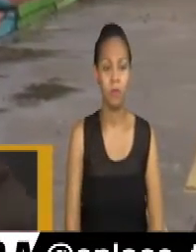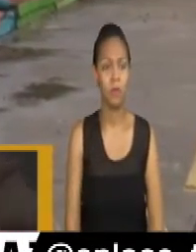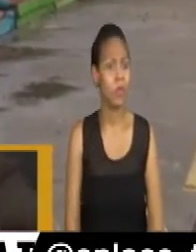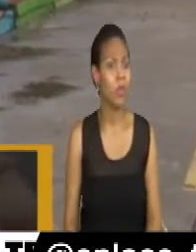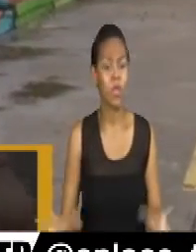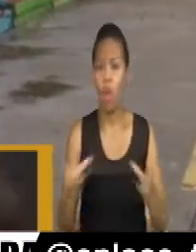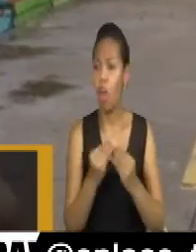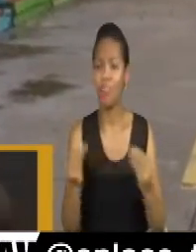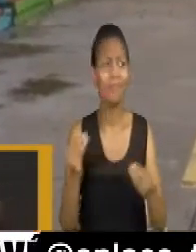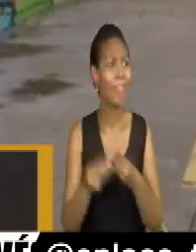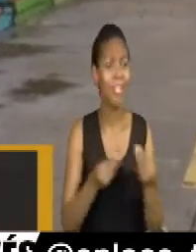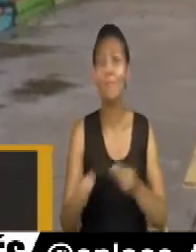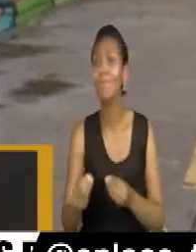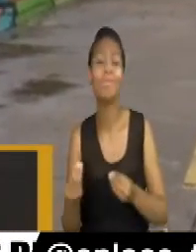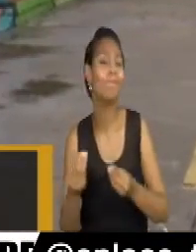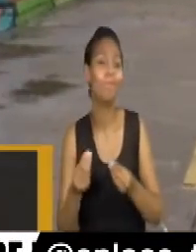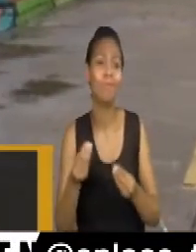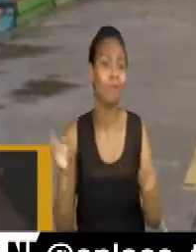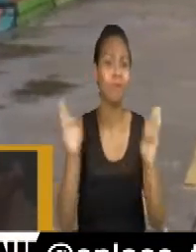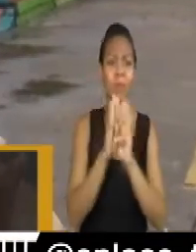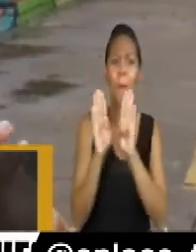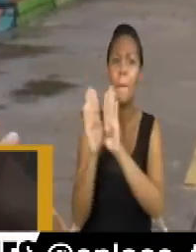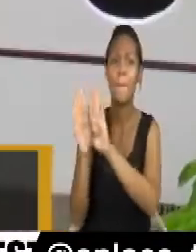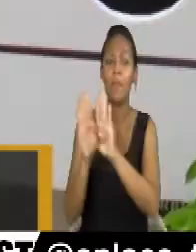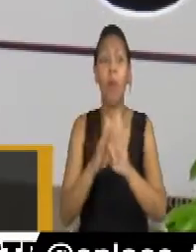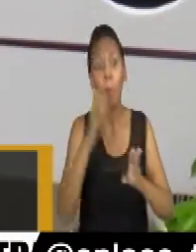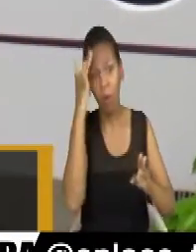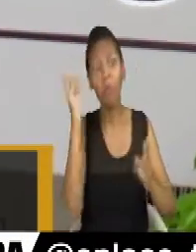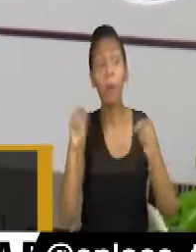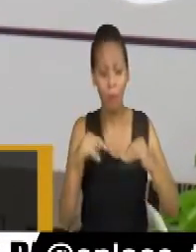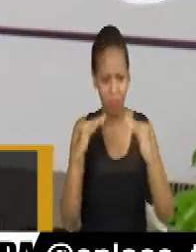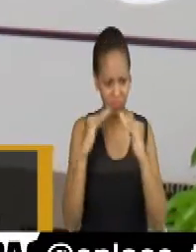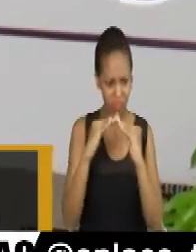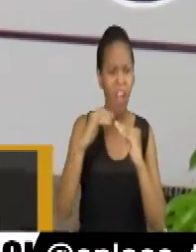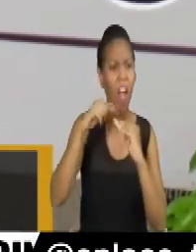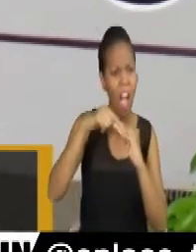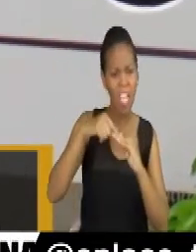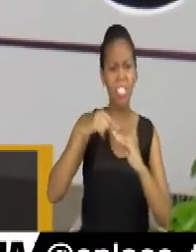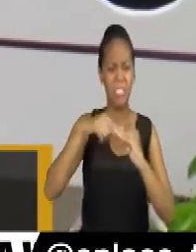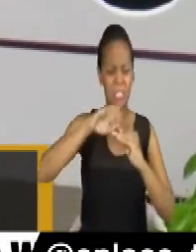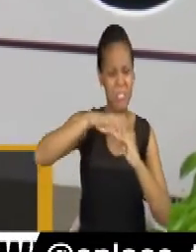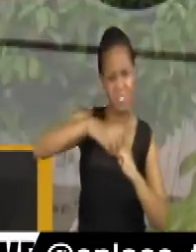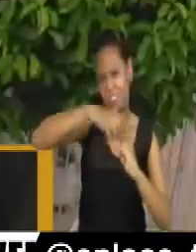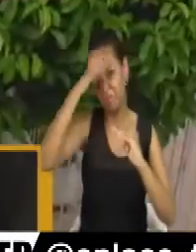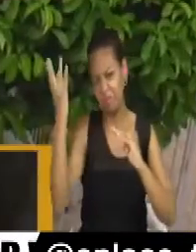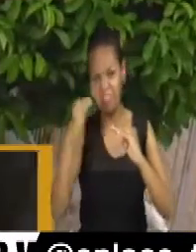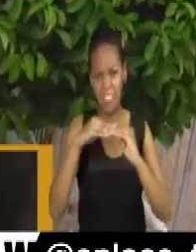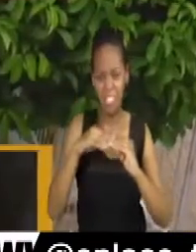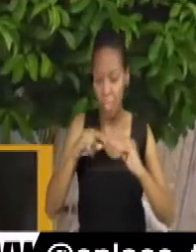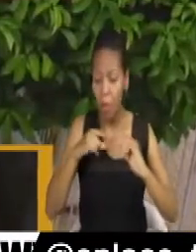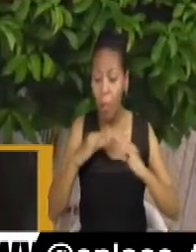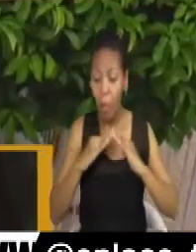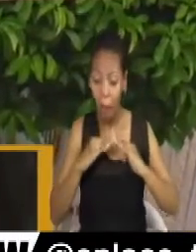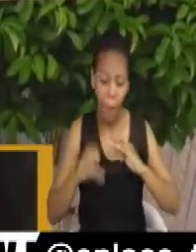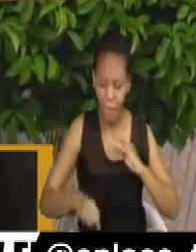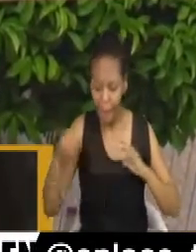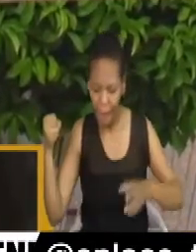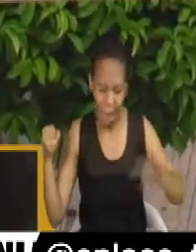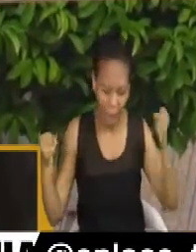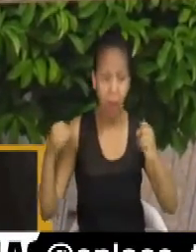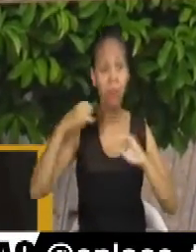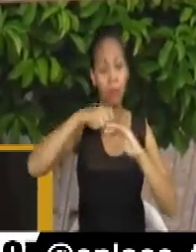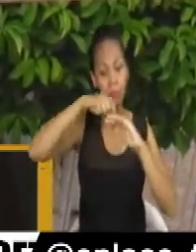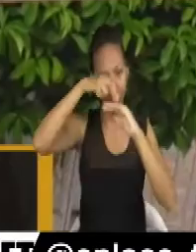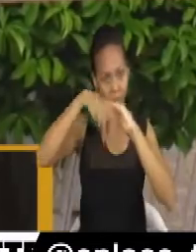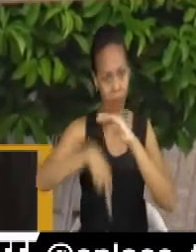Ya definitivamente nos tocó, hasta por los techos se están metiendo. Por encima de los techos se están metiendo y ya estamos como